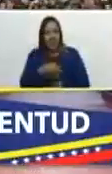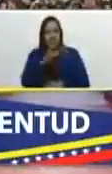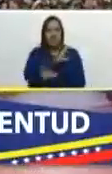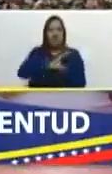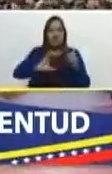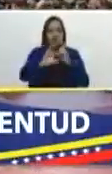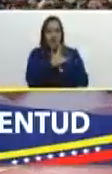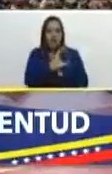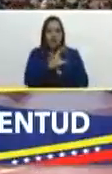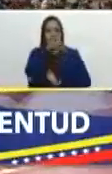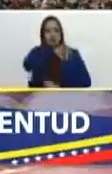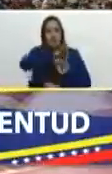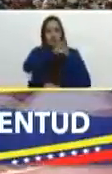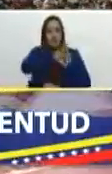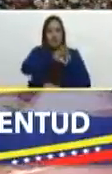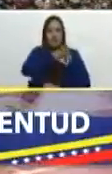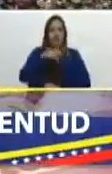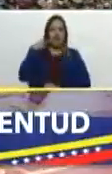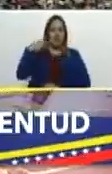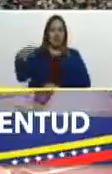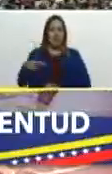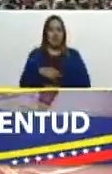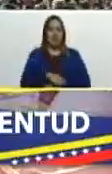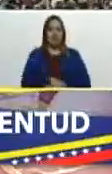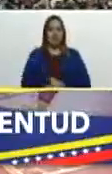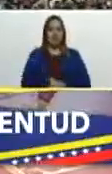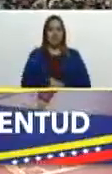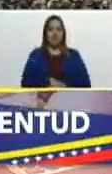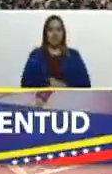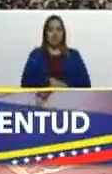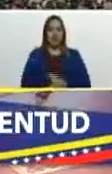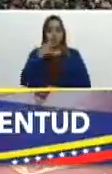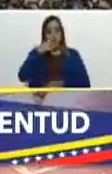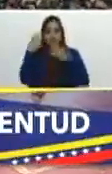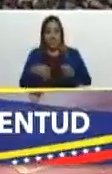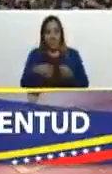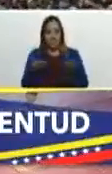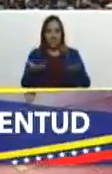cultural, social, política, con su verdad.